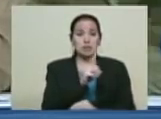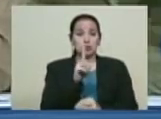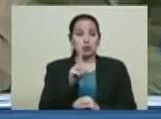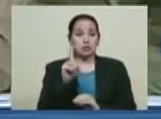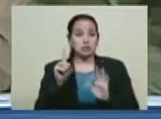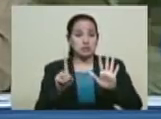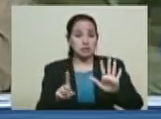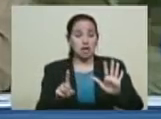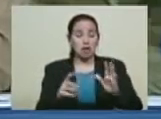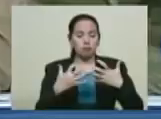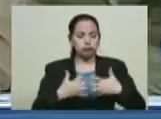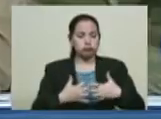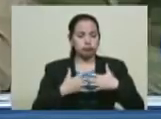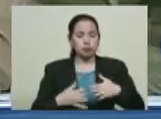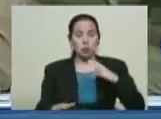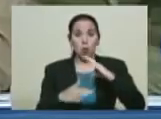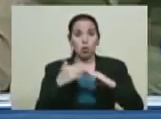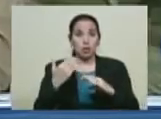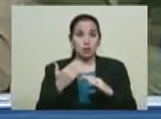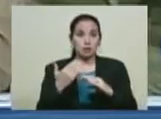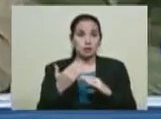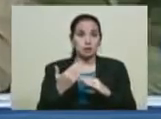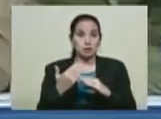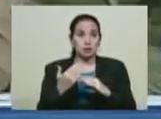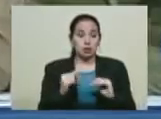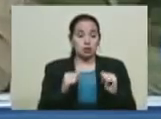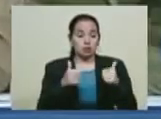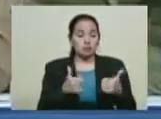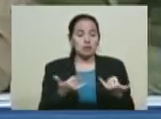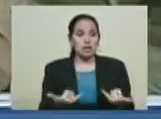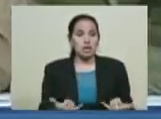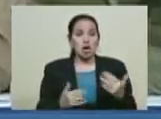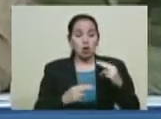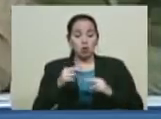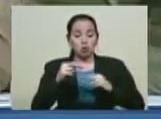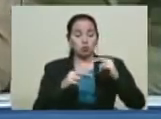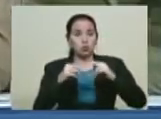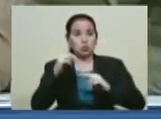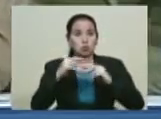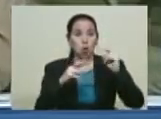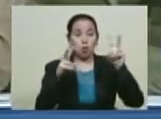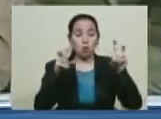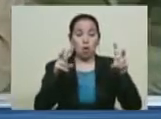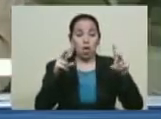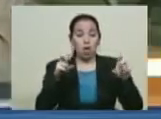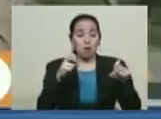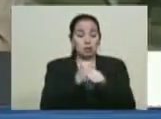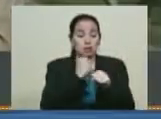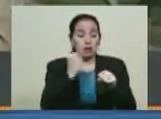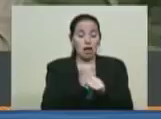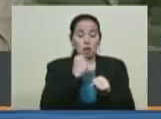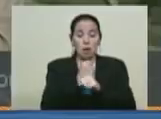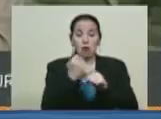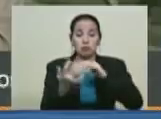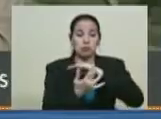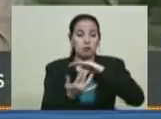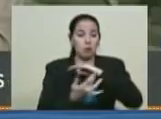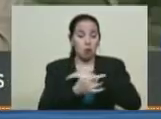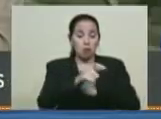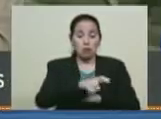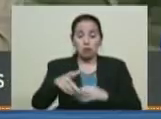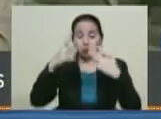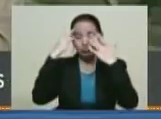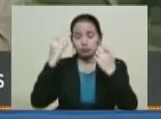plantas modernas, comenzar la construcción con mano de obra y tecnología venezolana